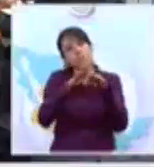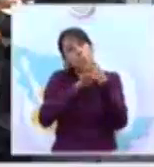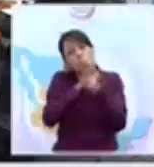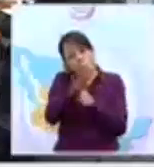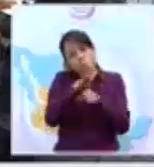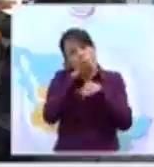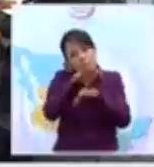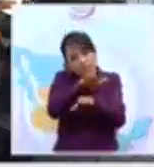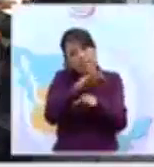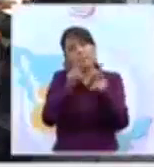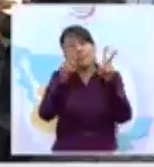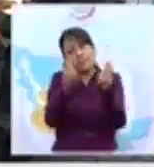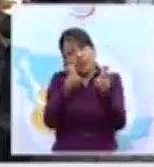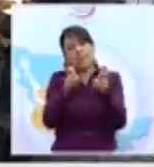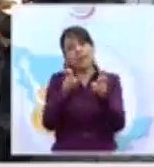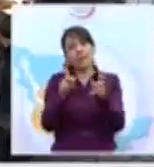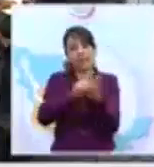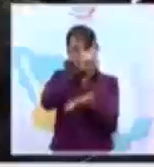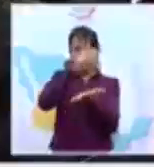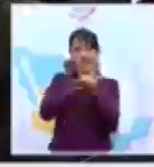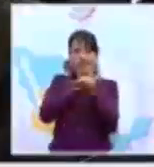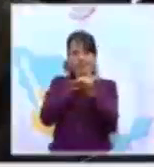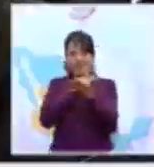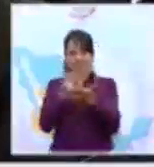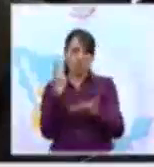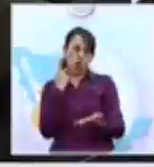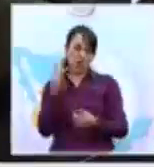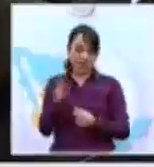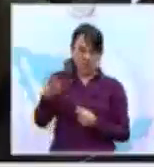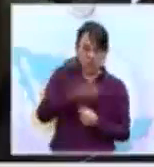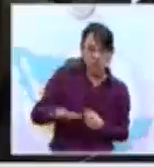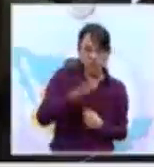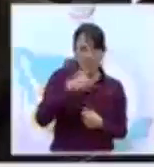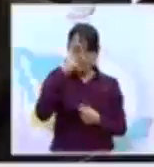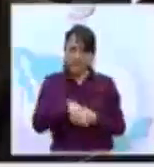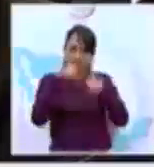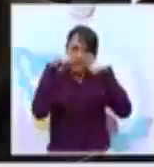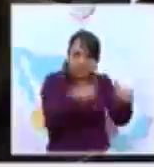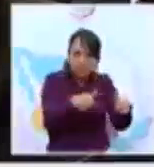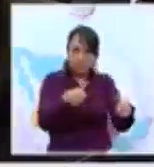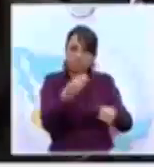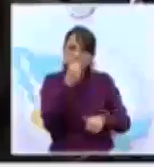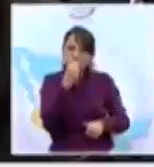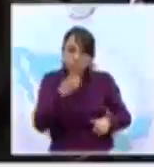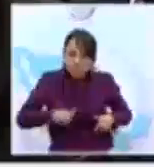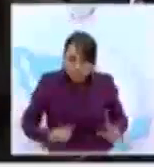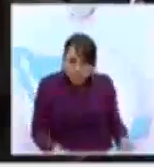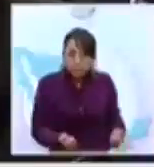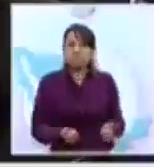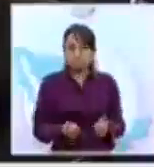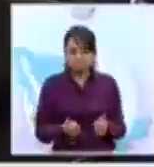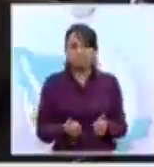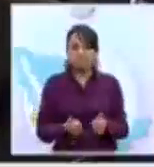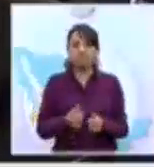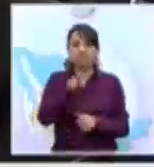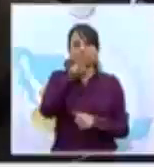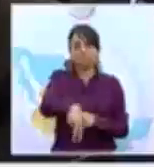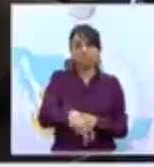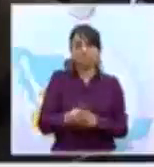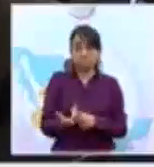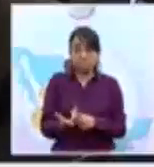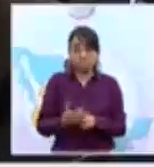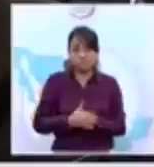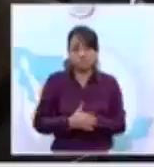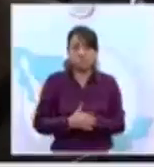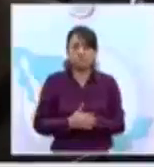años en este país, al igual que el combate contra el hambre. Nos ha tocado el tema también fundamental, que es una cadena de corrupción enorme en todo lo que